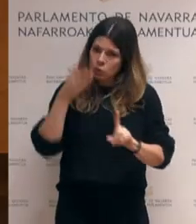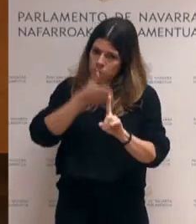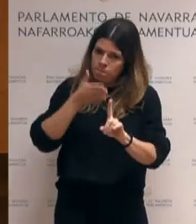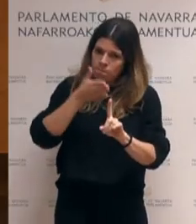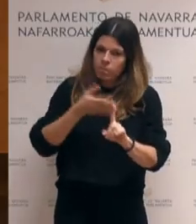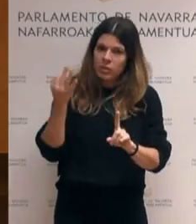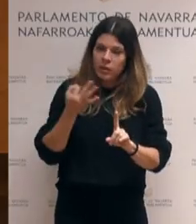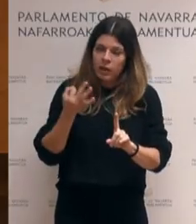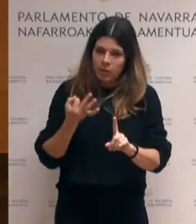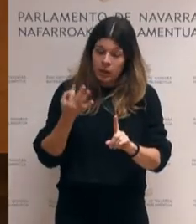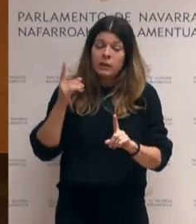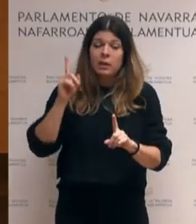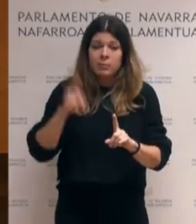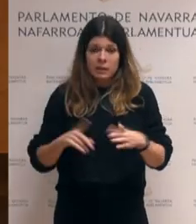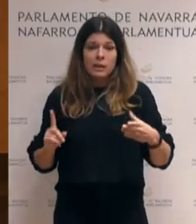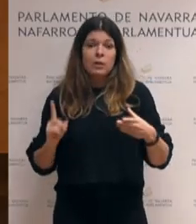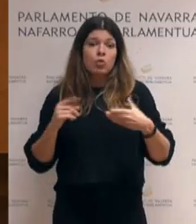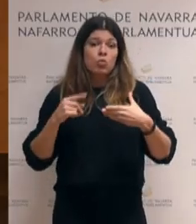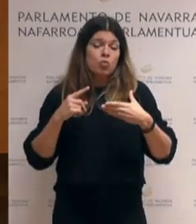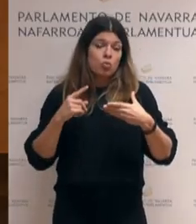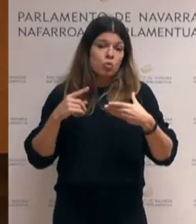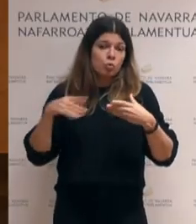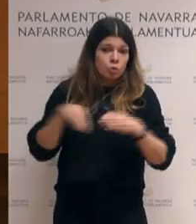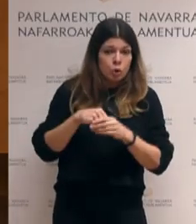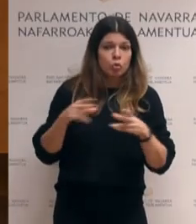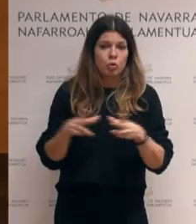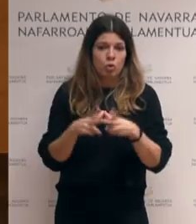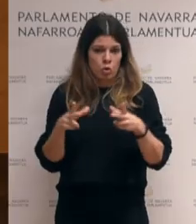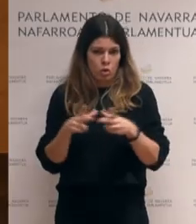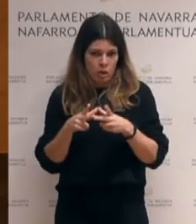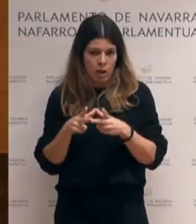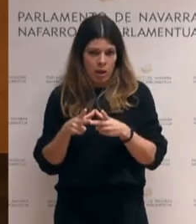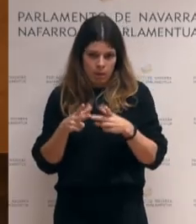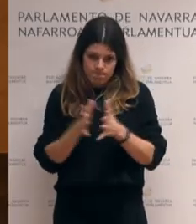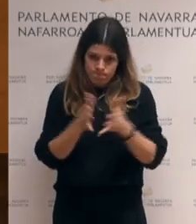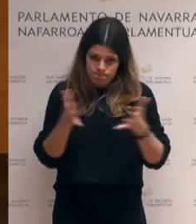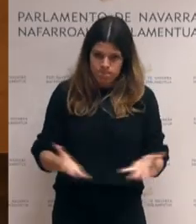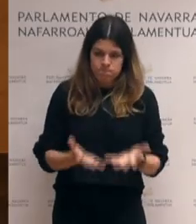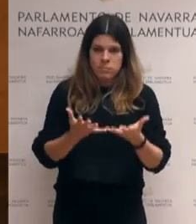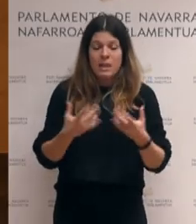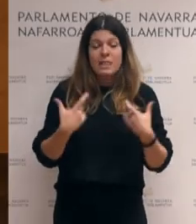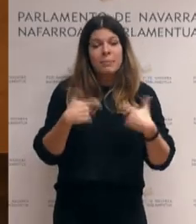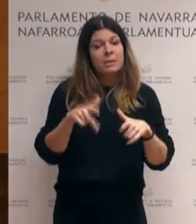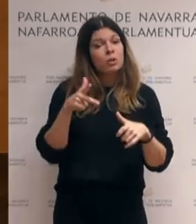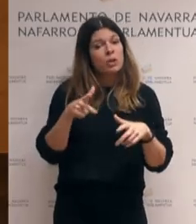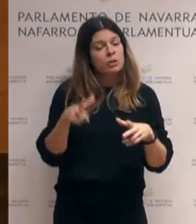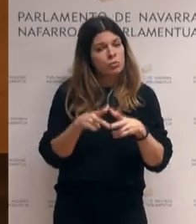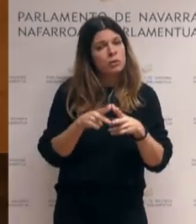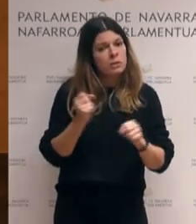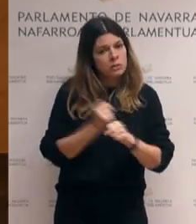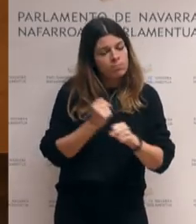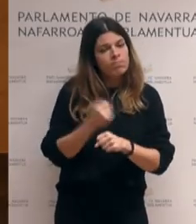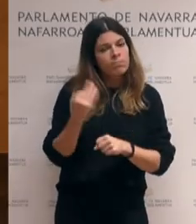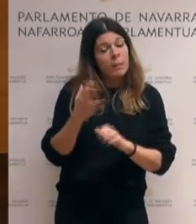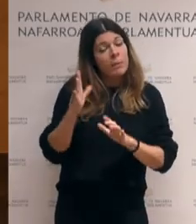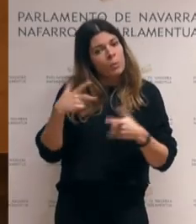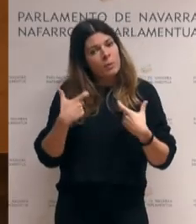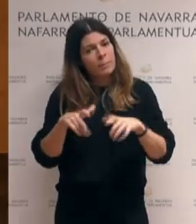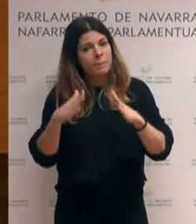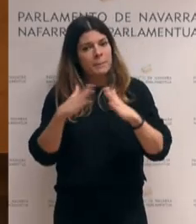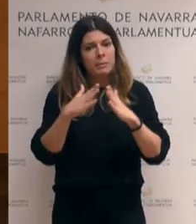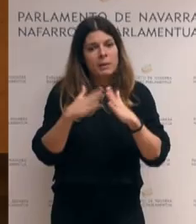inclusión social el departamento de derechos sociales tiene que trabajar en ello pero también lo tienen que hacer el departamento de